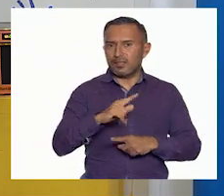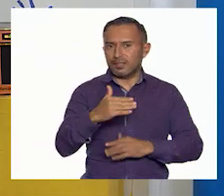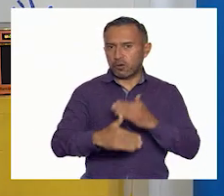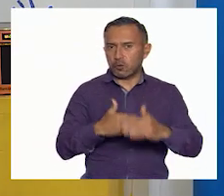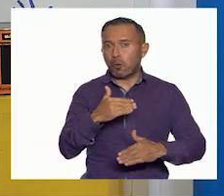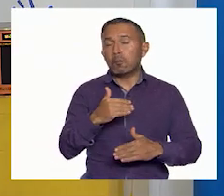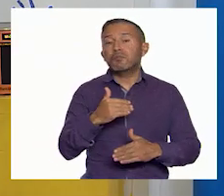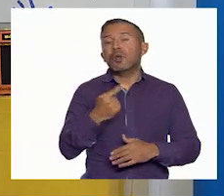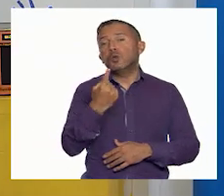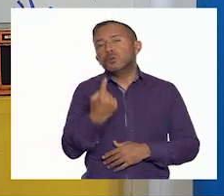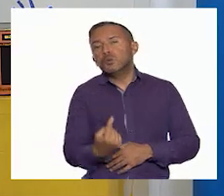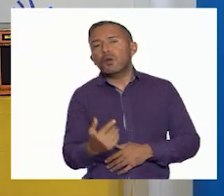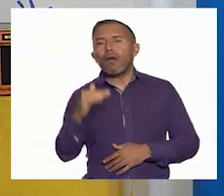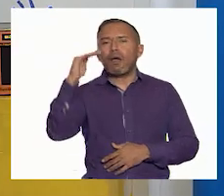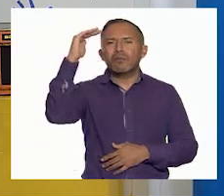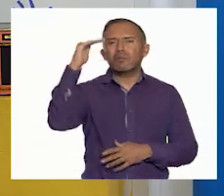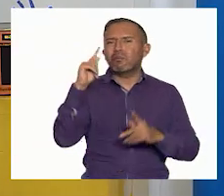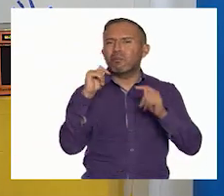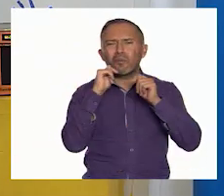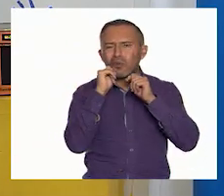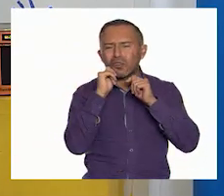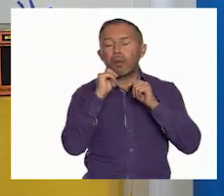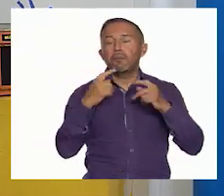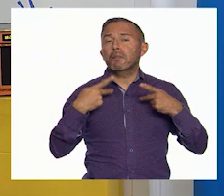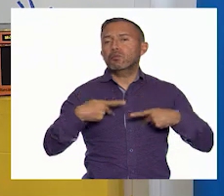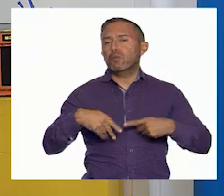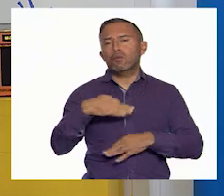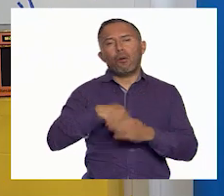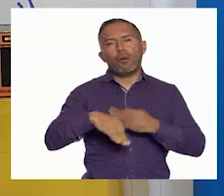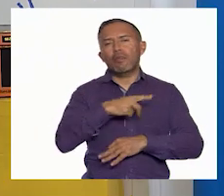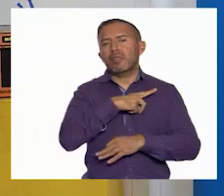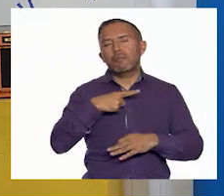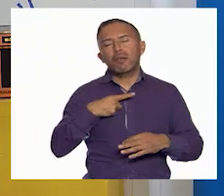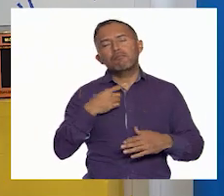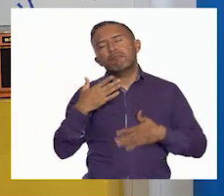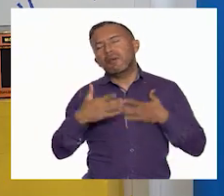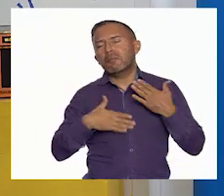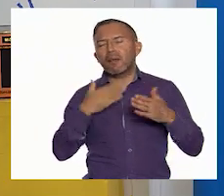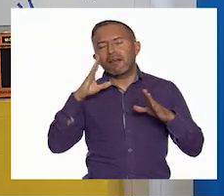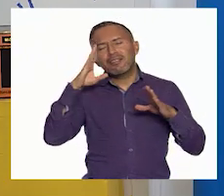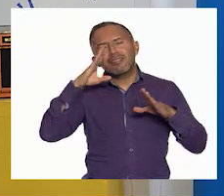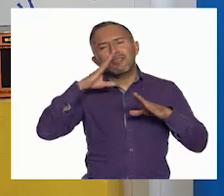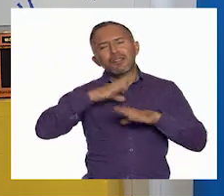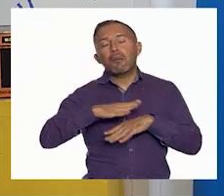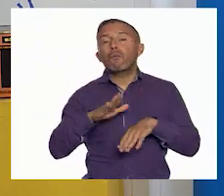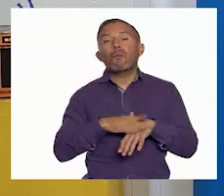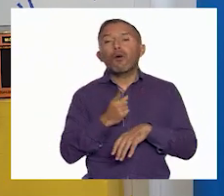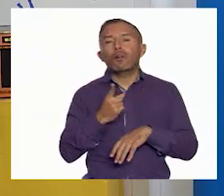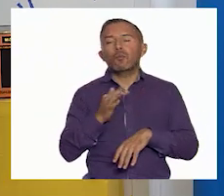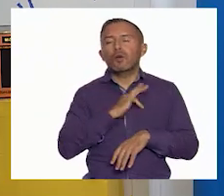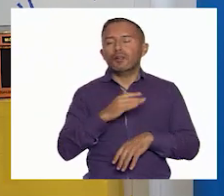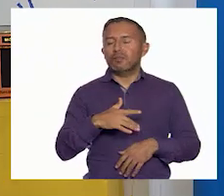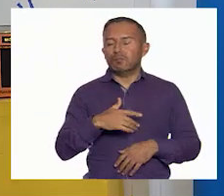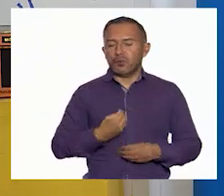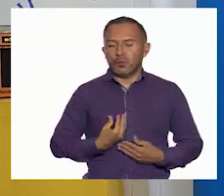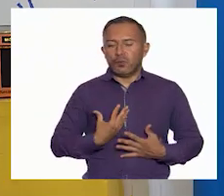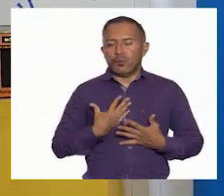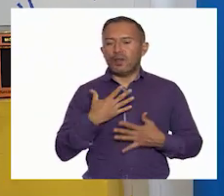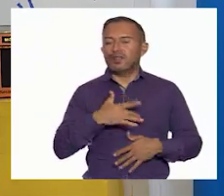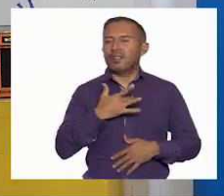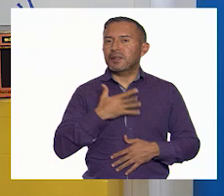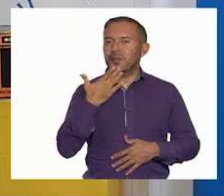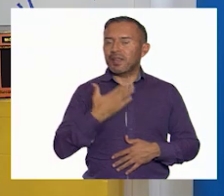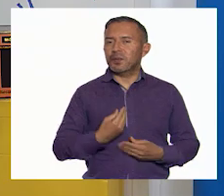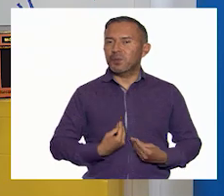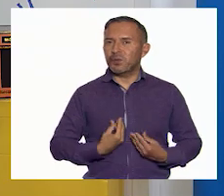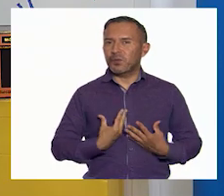que tengas, todas las personas debemos realizar actividades recreativas porque son actividades que nos permiten sentirnos bien, nos dan mucha